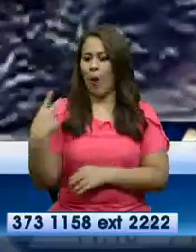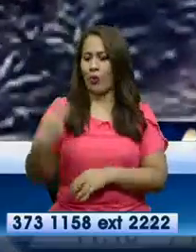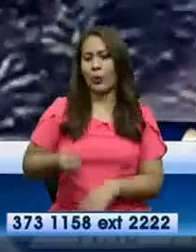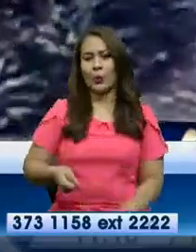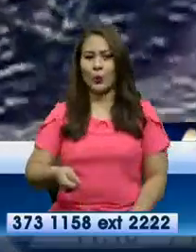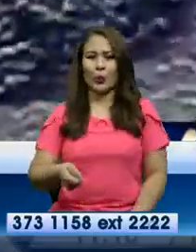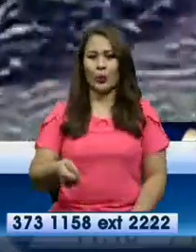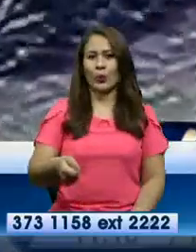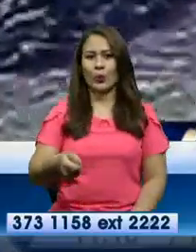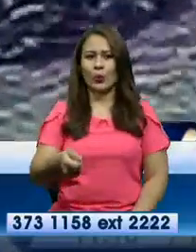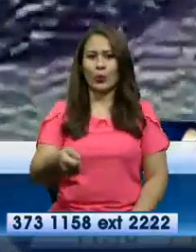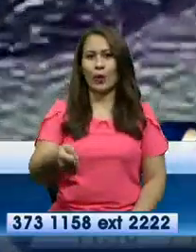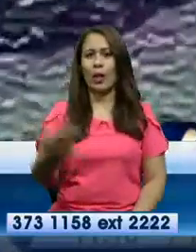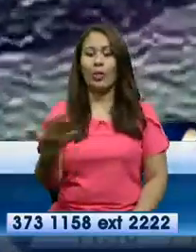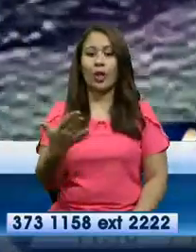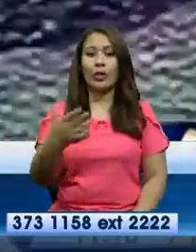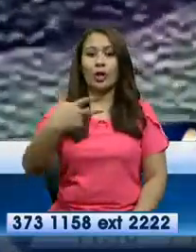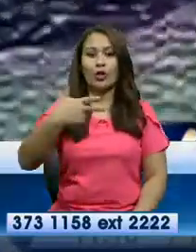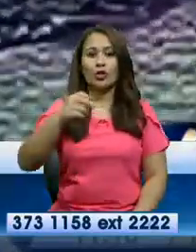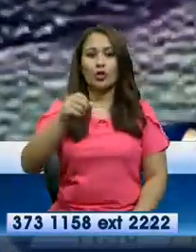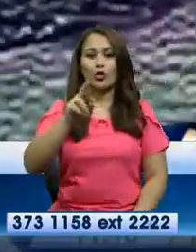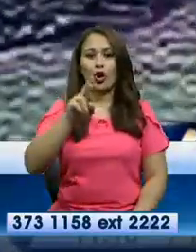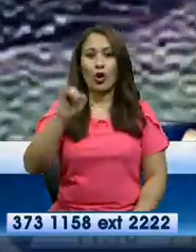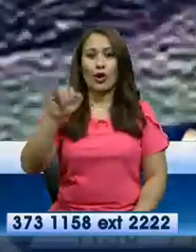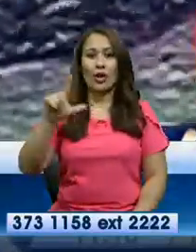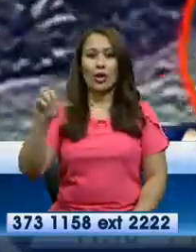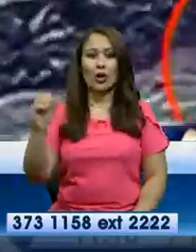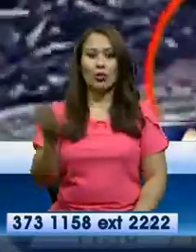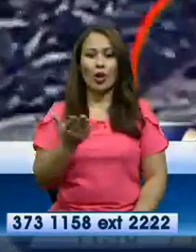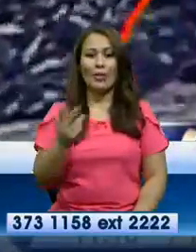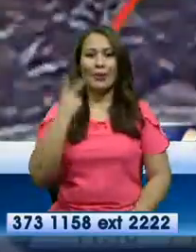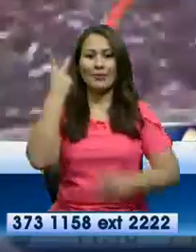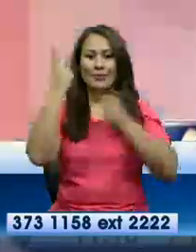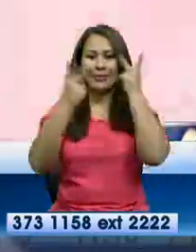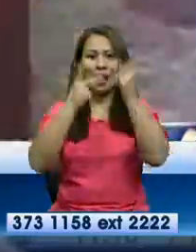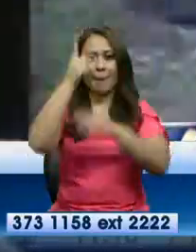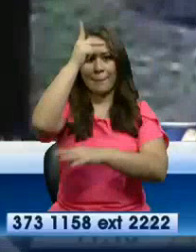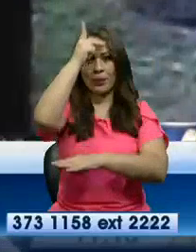dueña por el malecón de Chorrillos, cerca al Club Regatas.